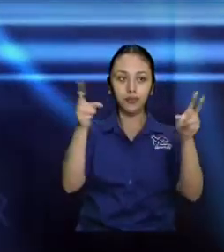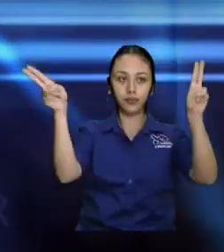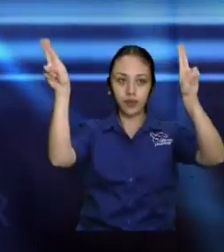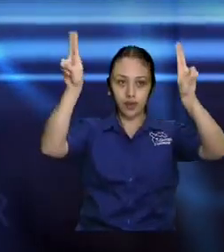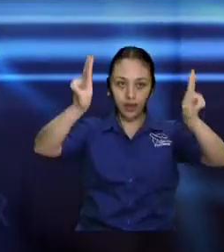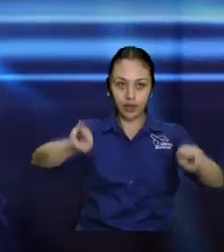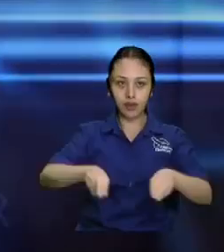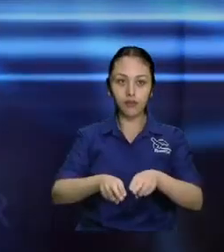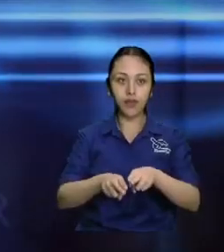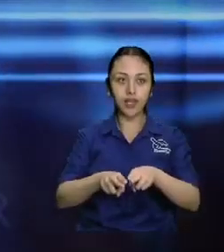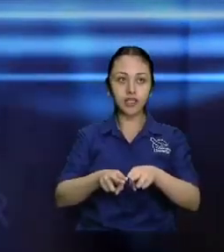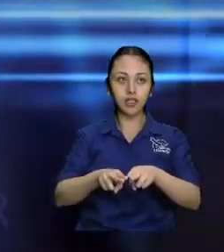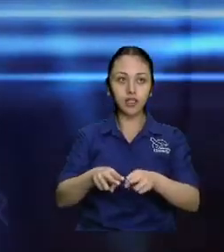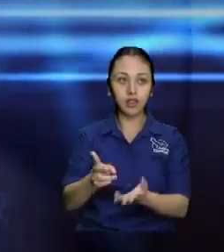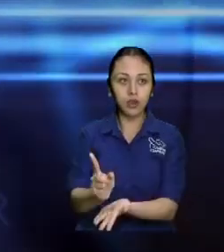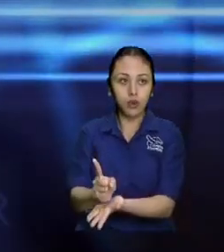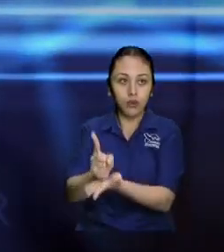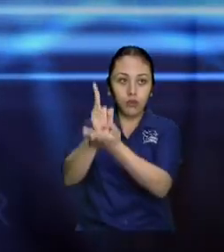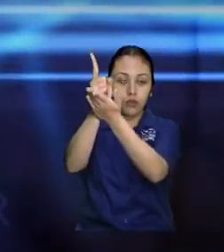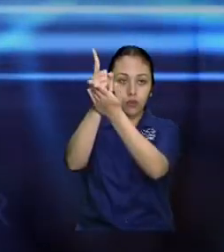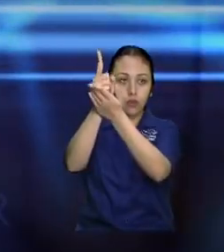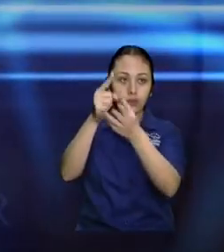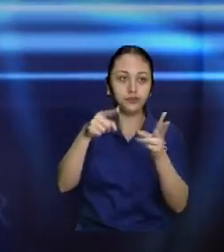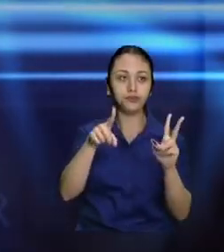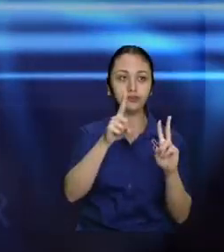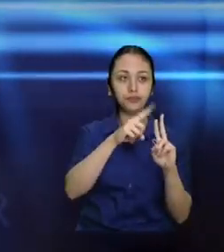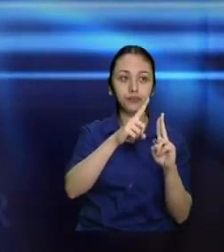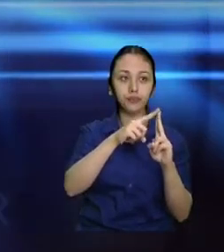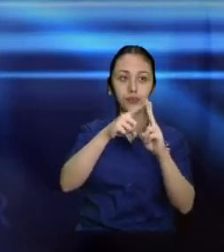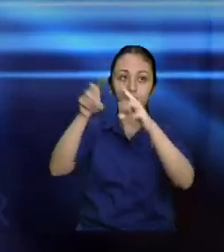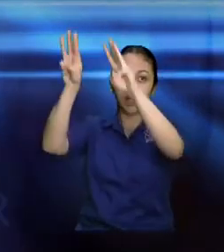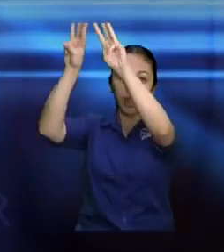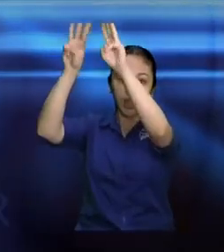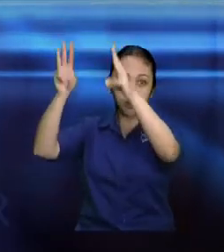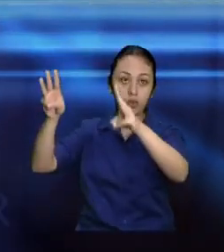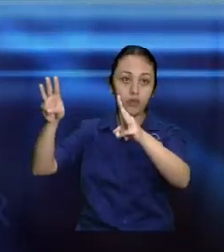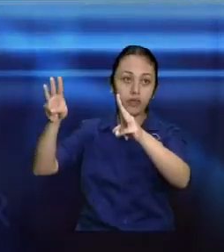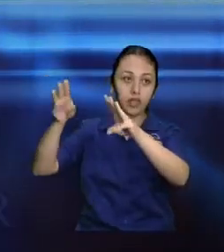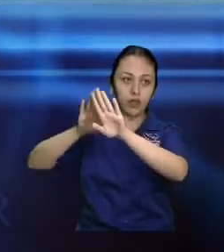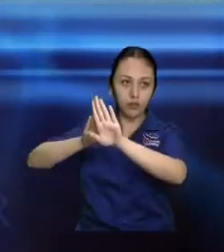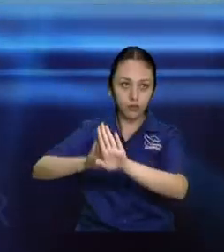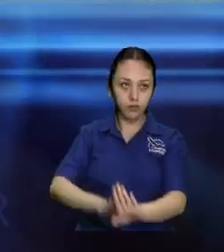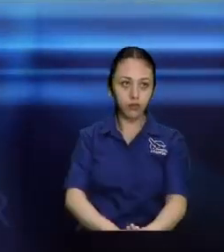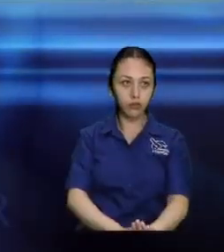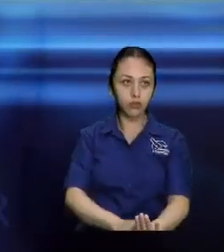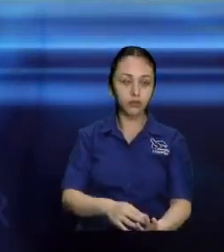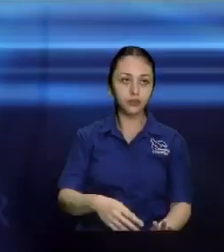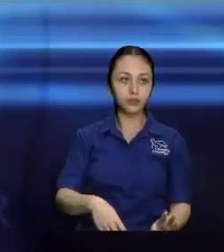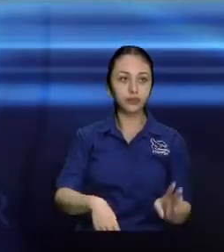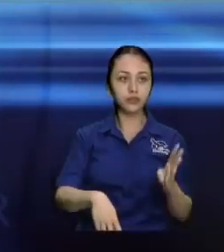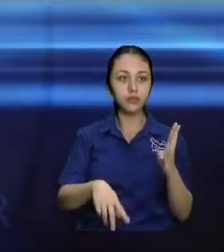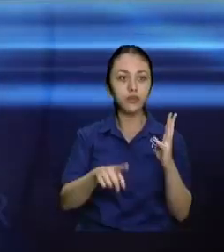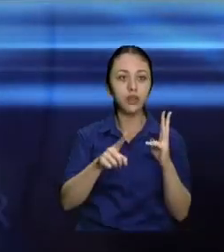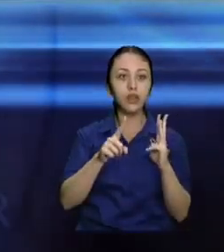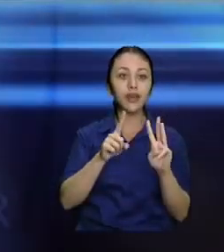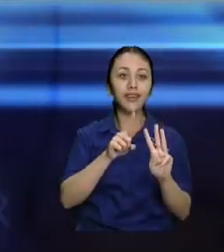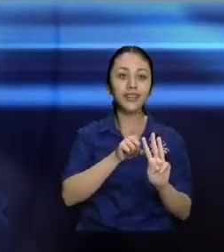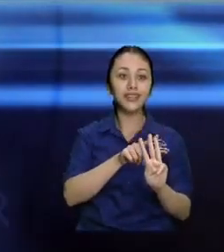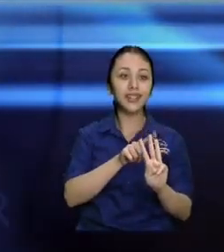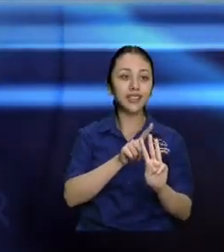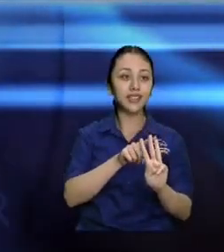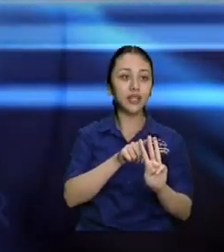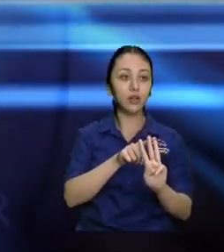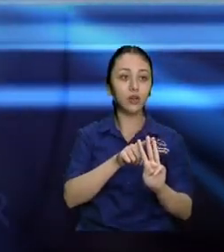lo torcido que se enderece y lo áspero que se allane. Muy bien, así está bien,